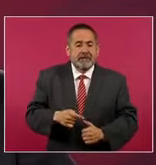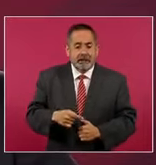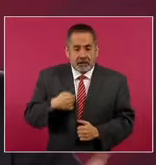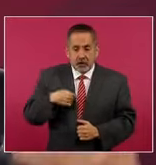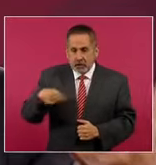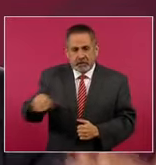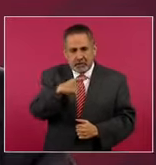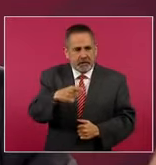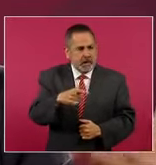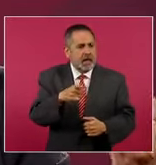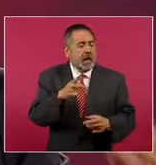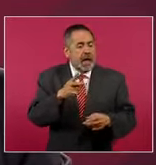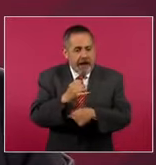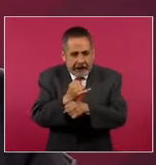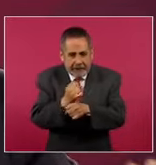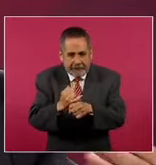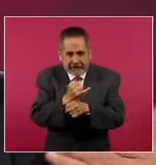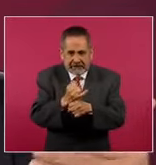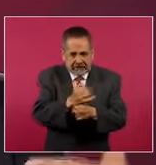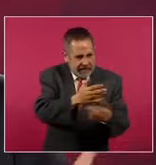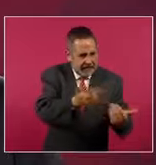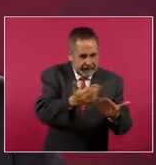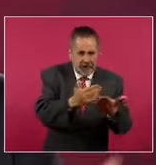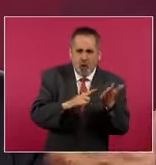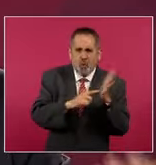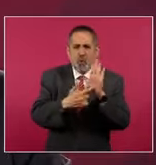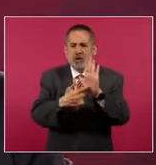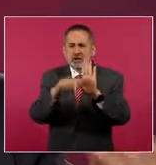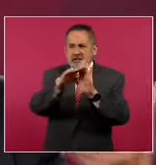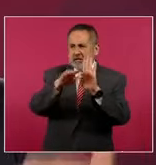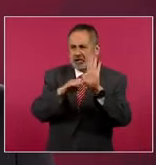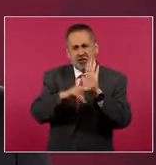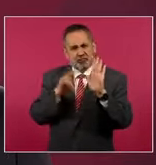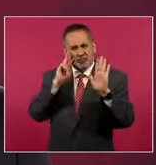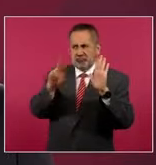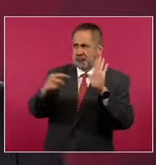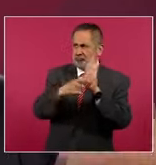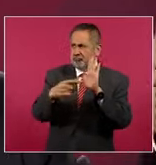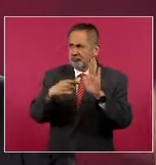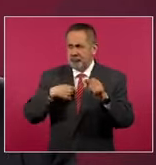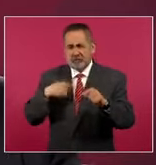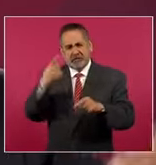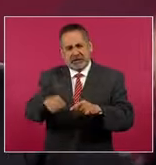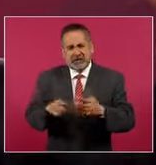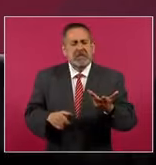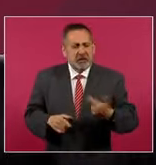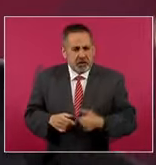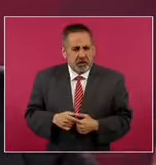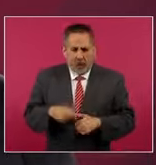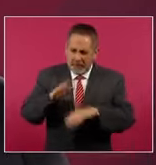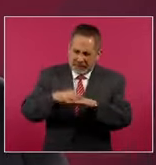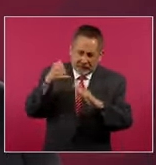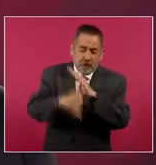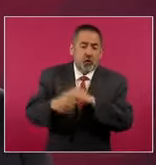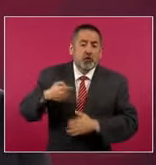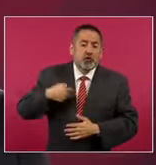de que se presentara la investigación, la denuncia, y que se fuese a fondo.